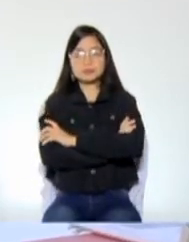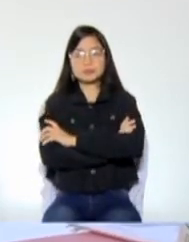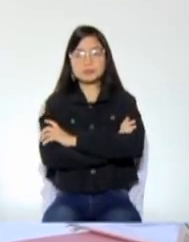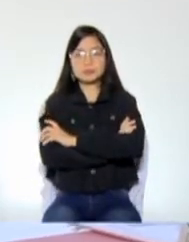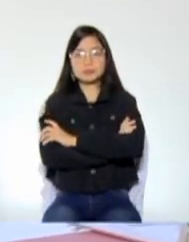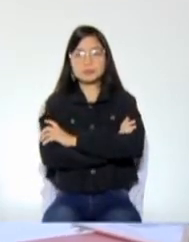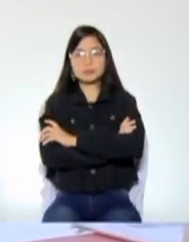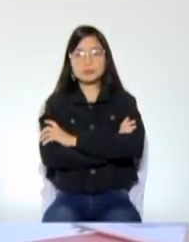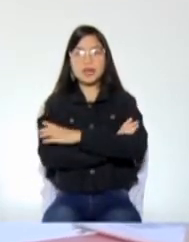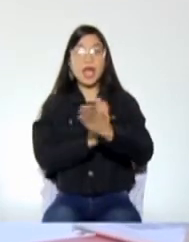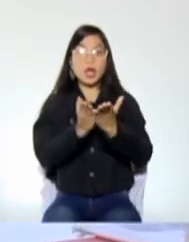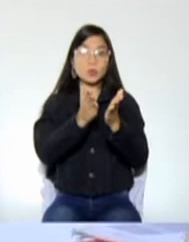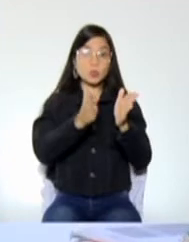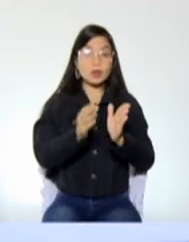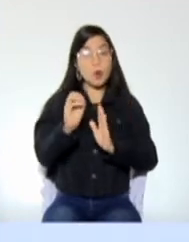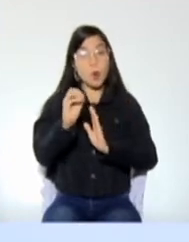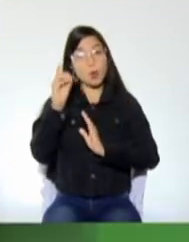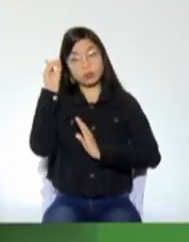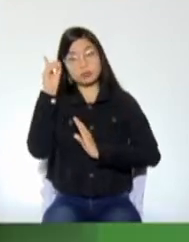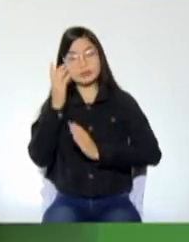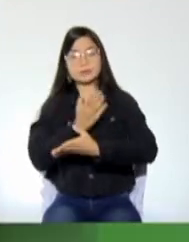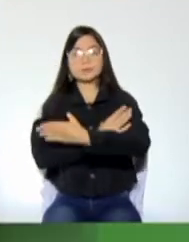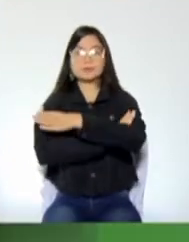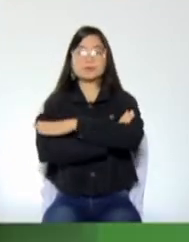o del docente.